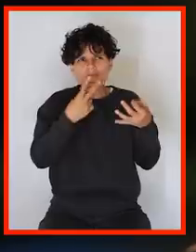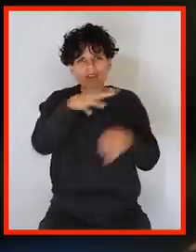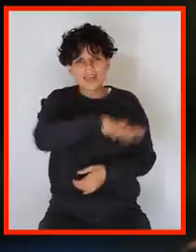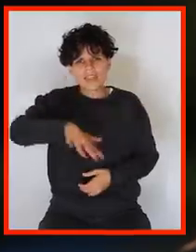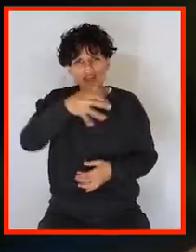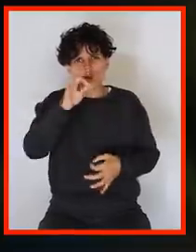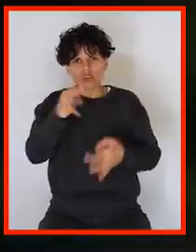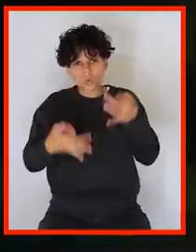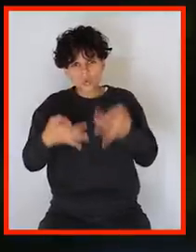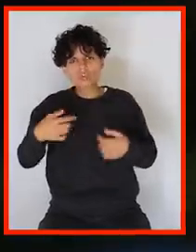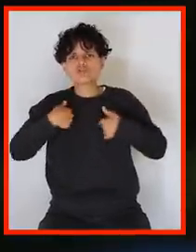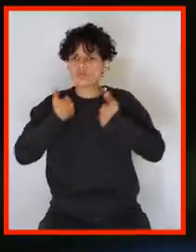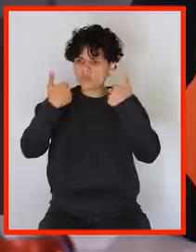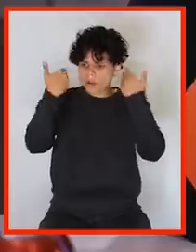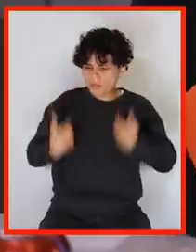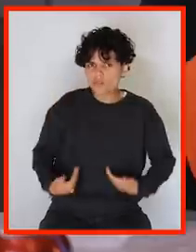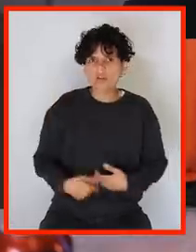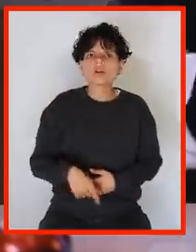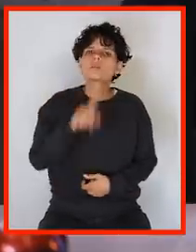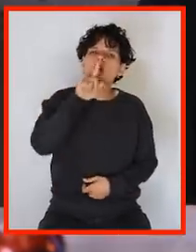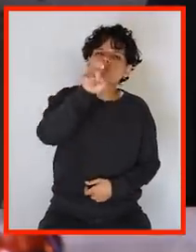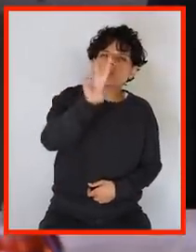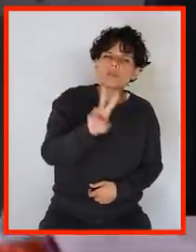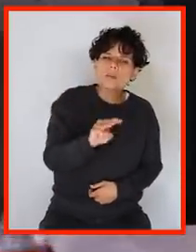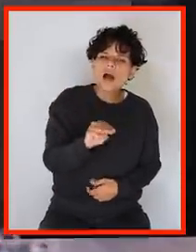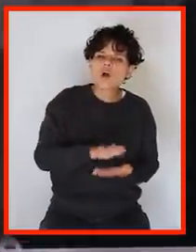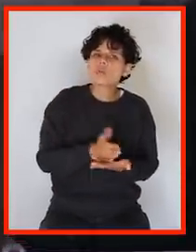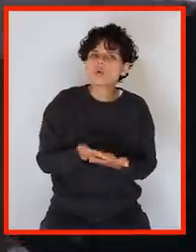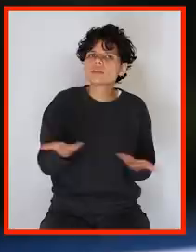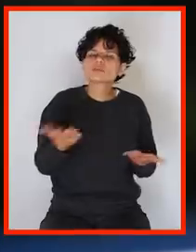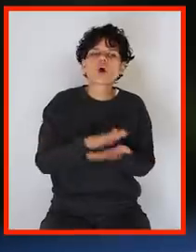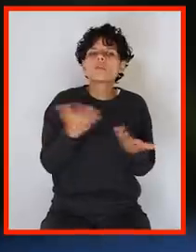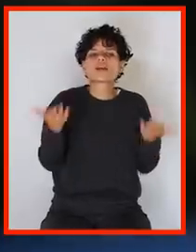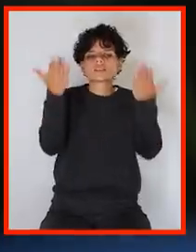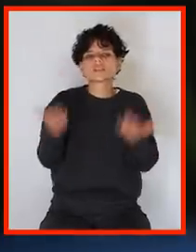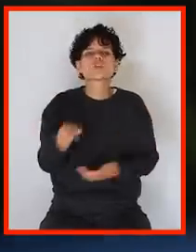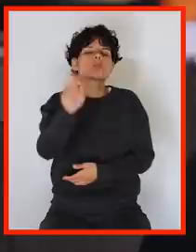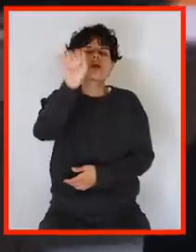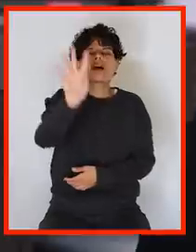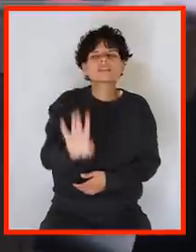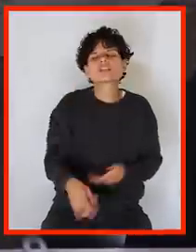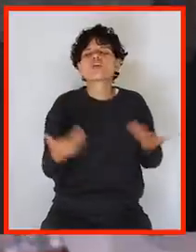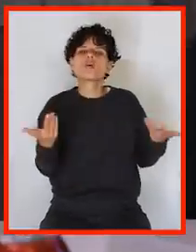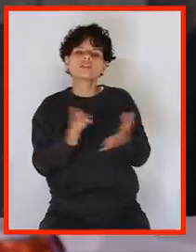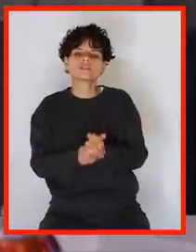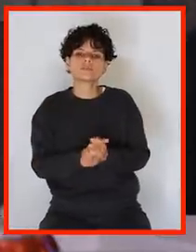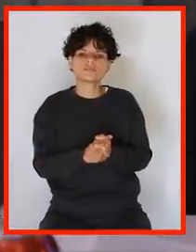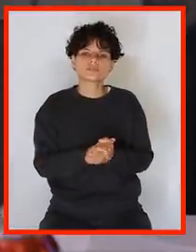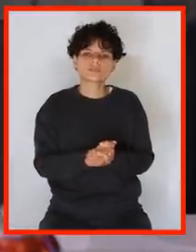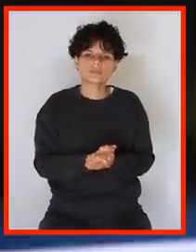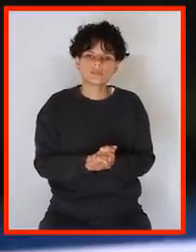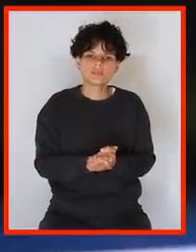que son justas, ¿cachai? ¿Cómo es tu mamá? ¿Cómo? ¿En ¿Cómo qué es sentido? Tu mamá? ¿Cómo la definirías? ¿Cómo